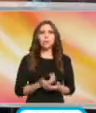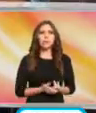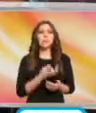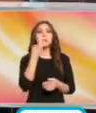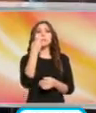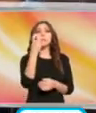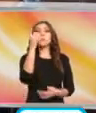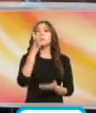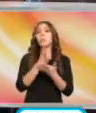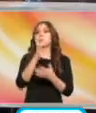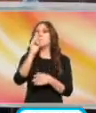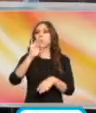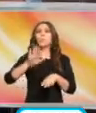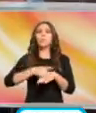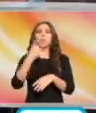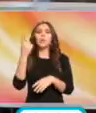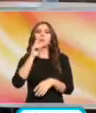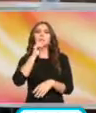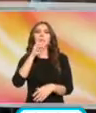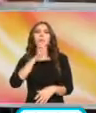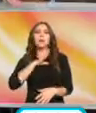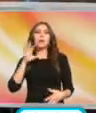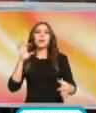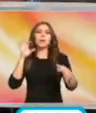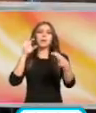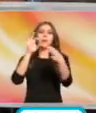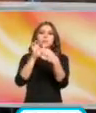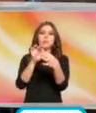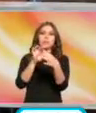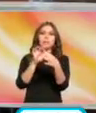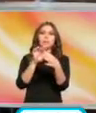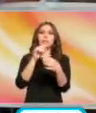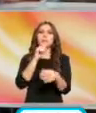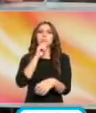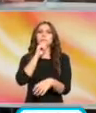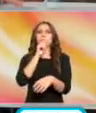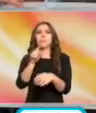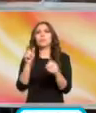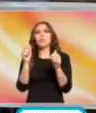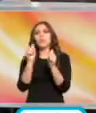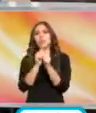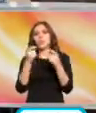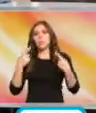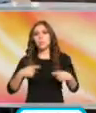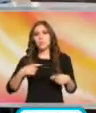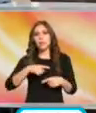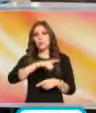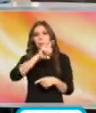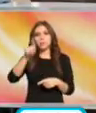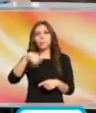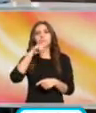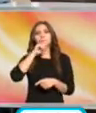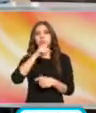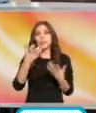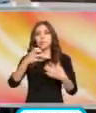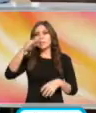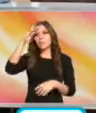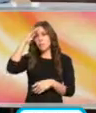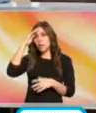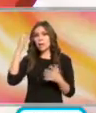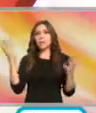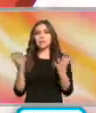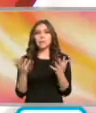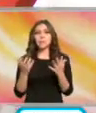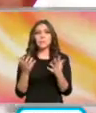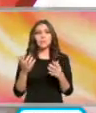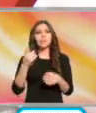valga la redundancia, en todo caso, un objeto que tiene una repercusión directamente en las personas. Que se pensó, se creó